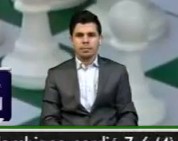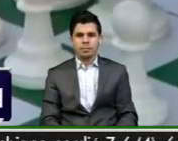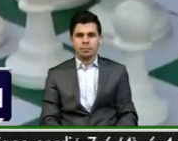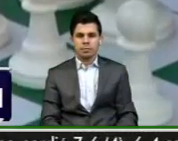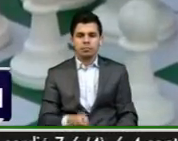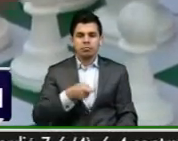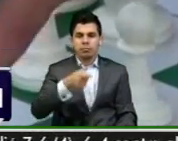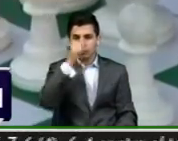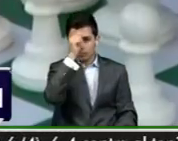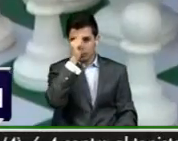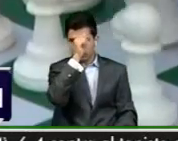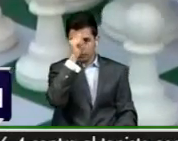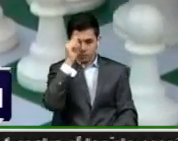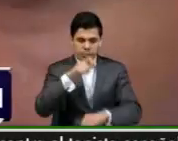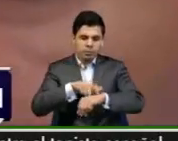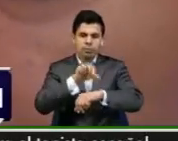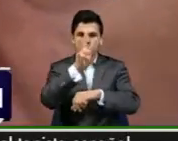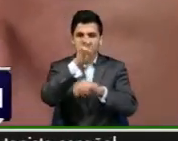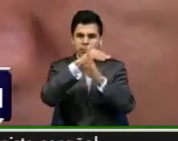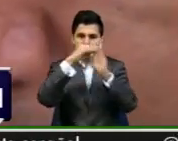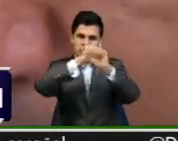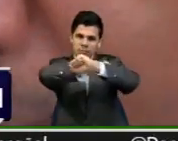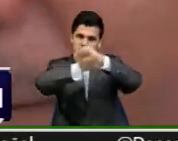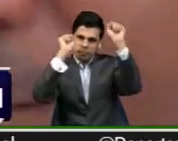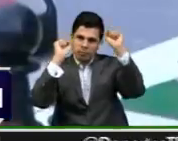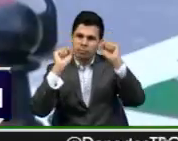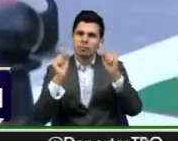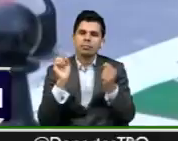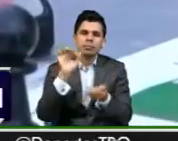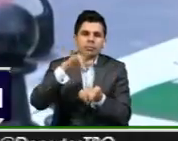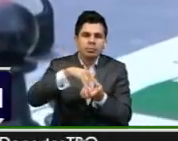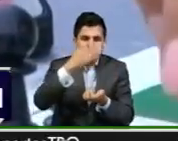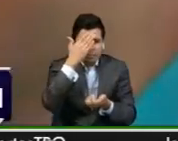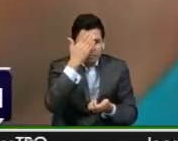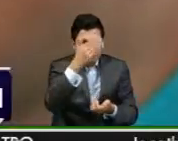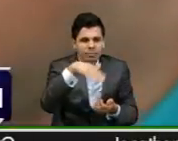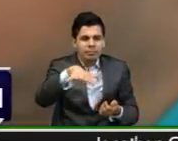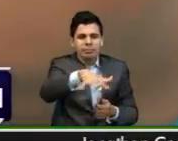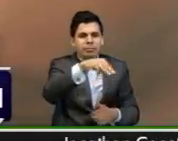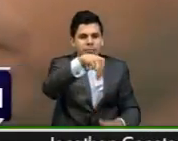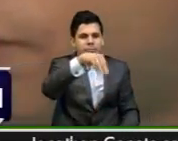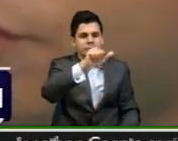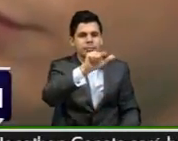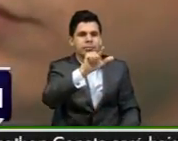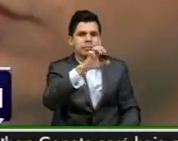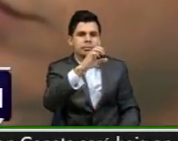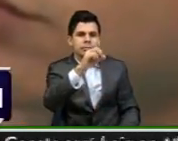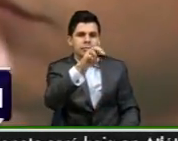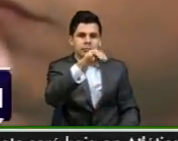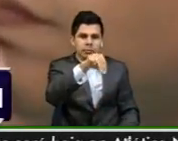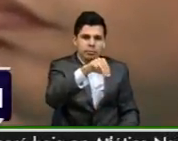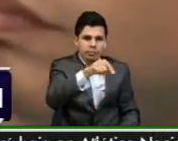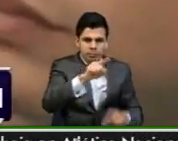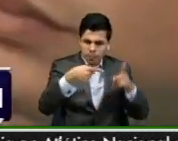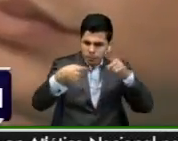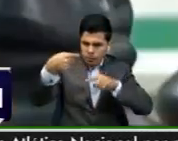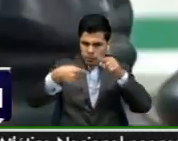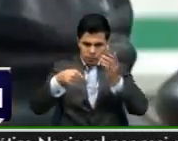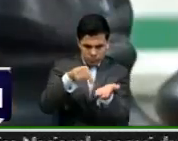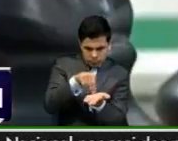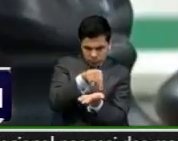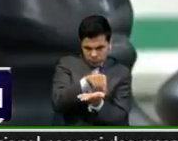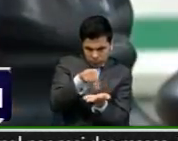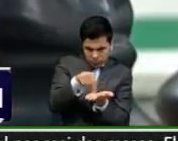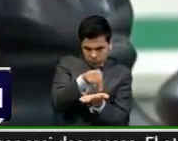Este domingo, desde las 8:30 de la mañana, al frente de las cascadas en el malecón, se realizará el segundo torneo municipal de